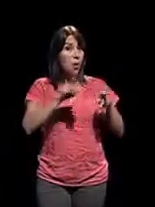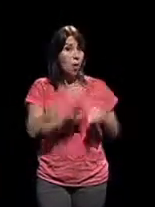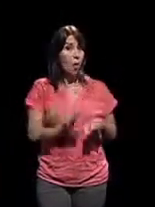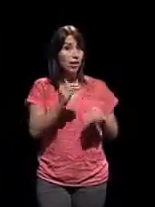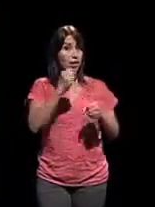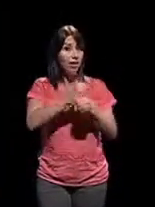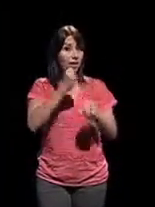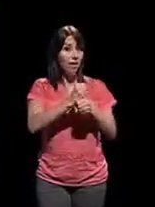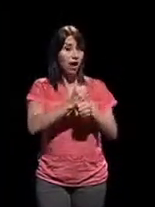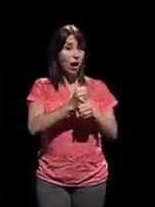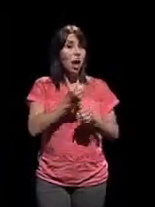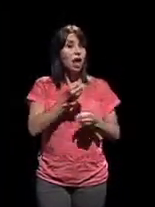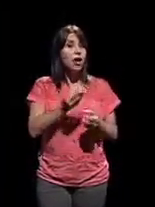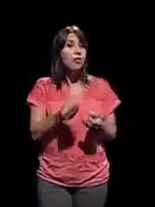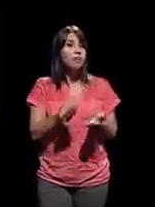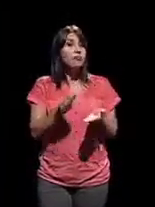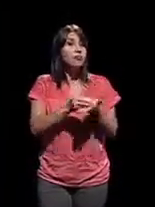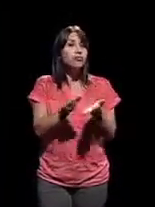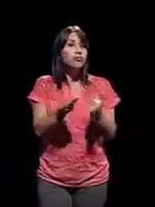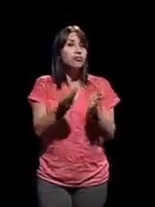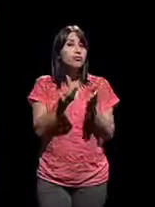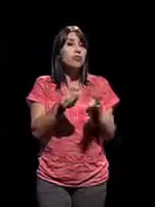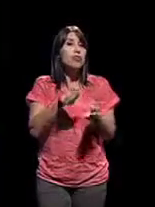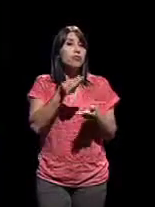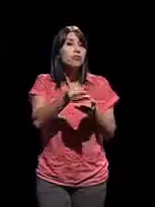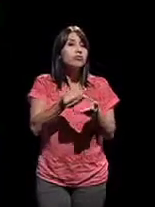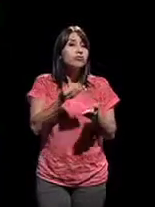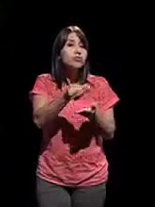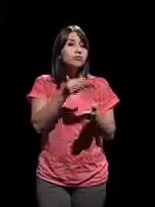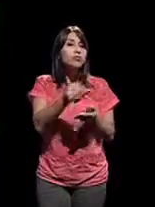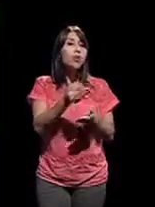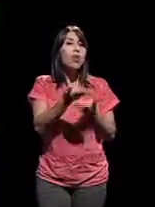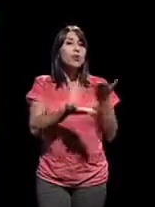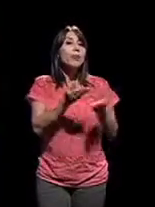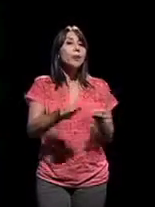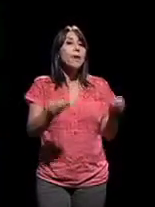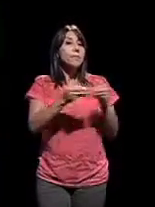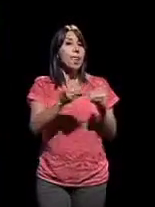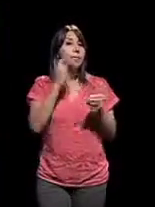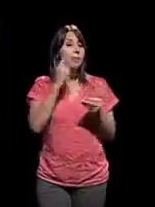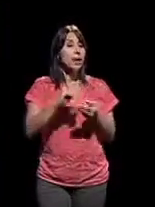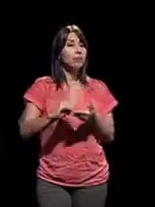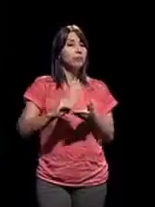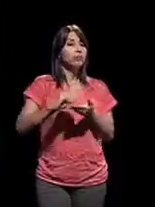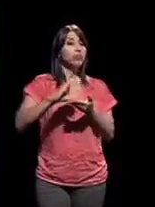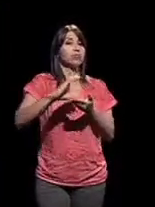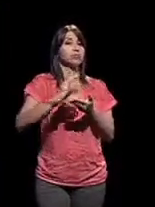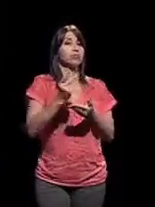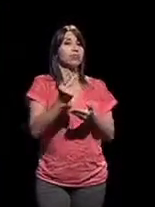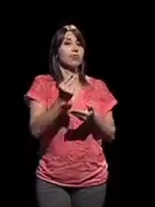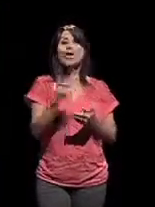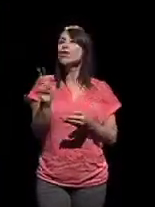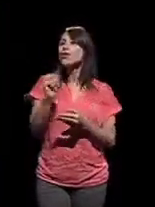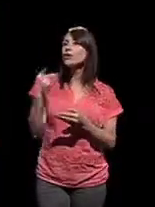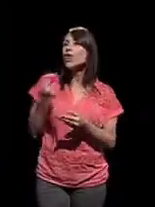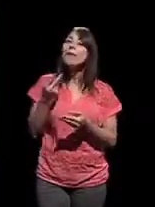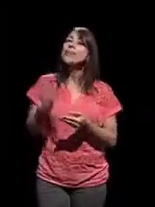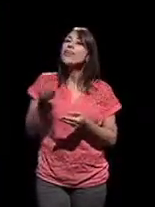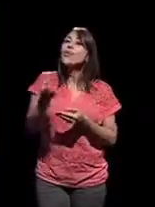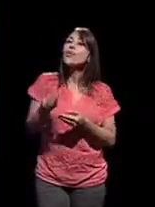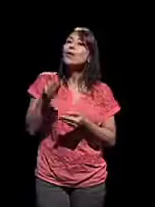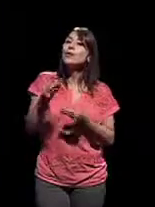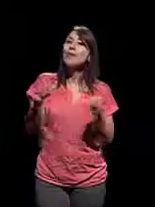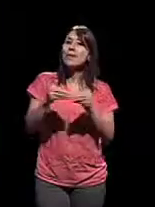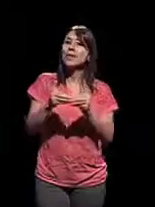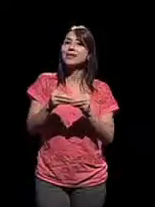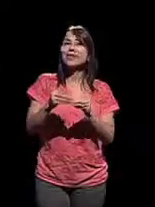trabajador contribuya más para ir engrosando ese capital del y no solo que contribuya más, es que quizá hoy hay contribuciones que no llegan a